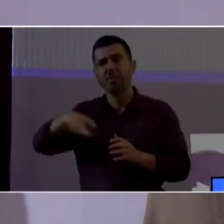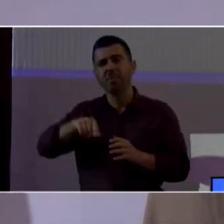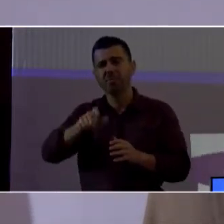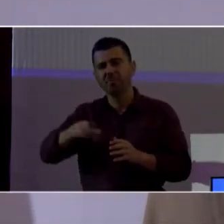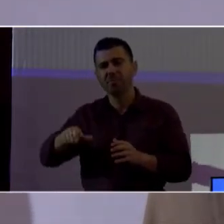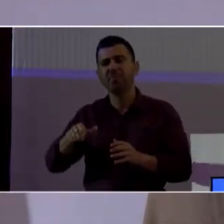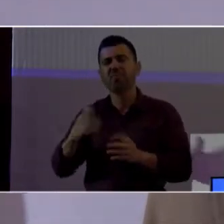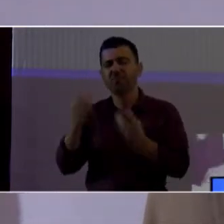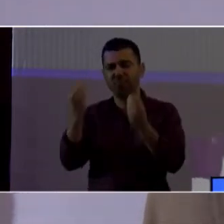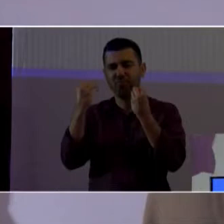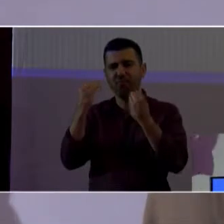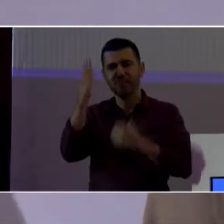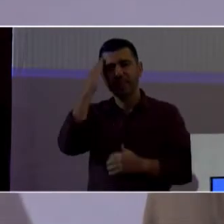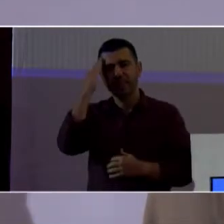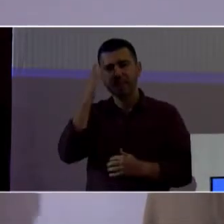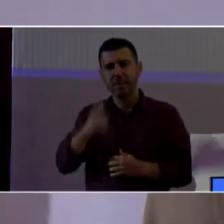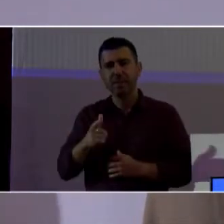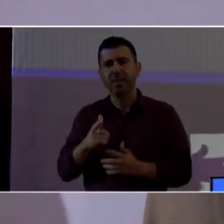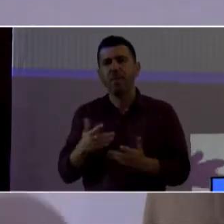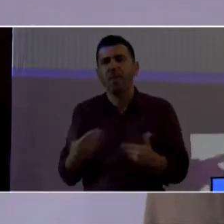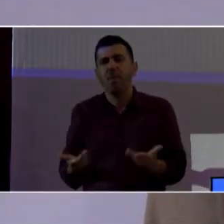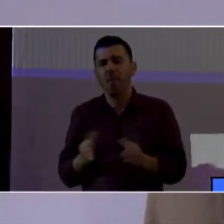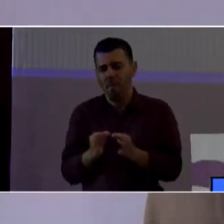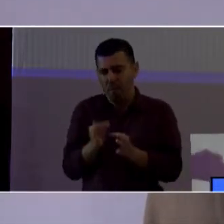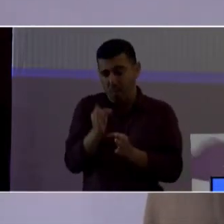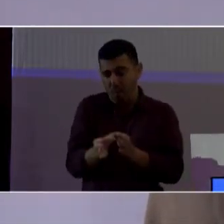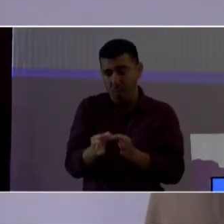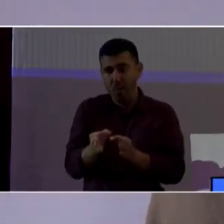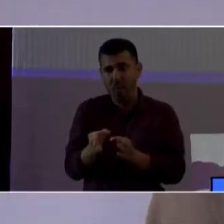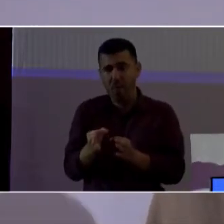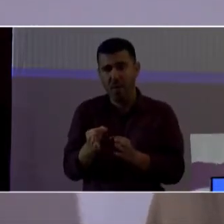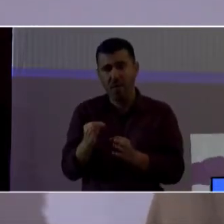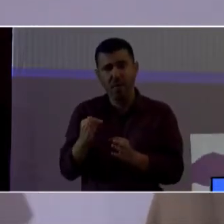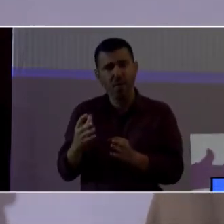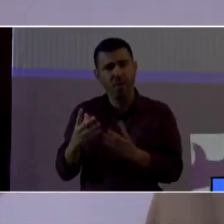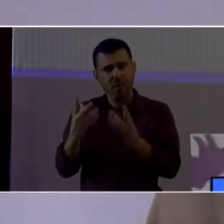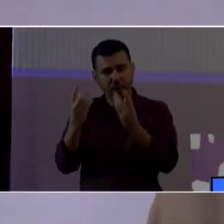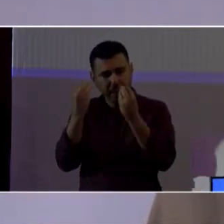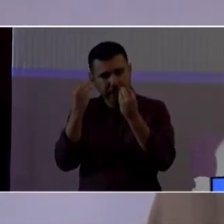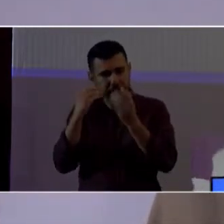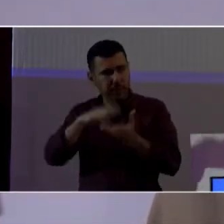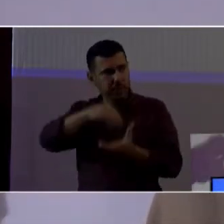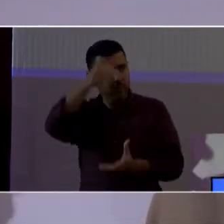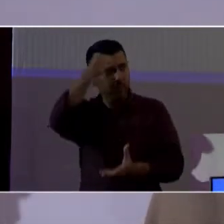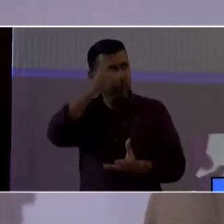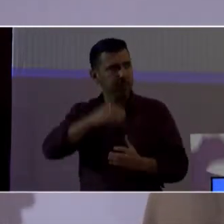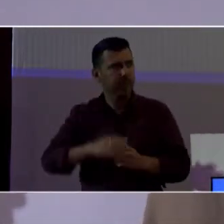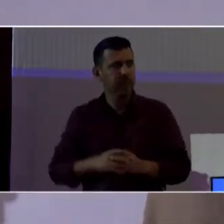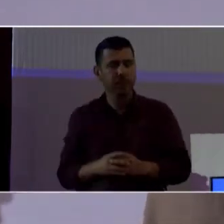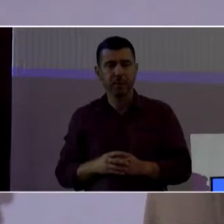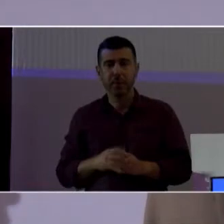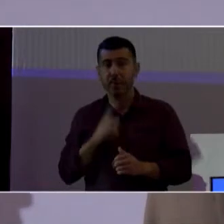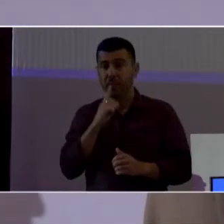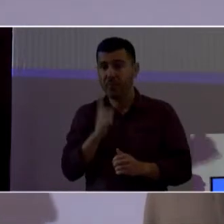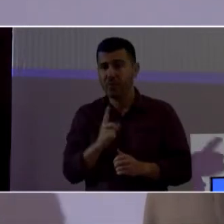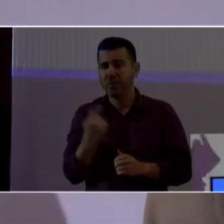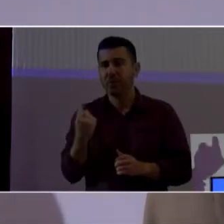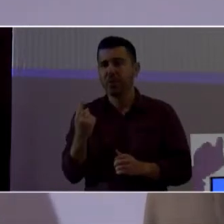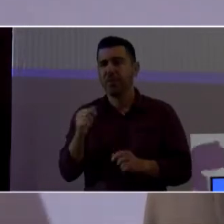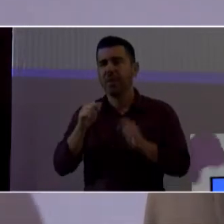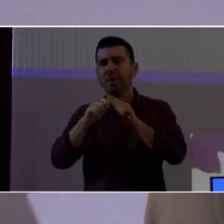rural, ver cómo podemos trabajar en ese marco. Pero la reincorporación no solo se queda en esa